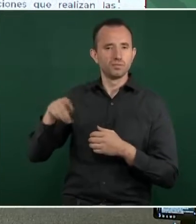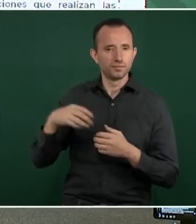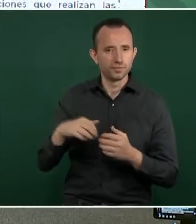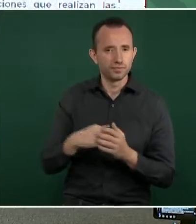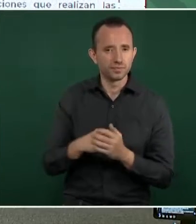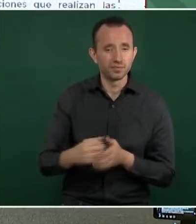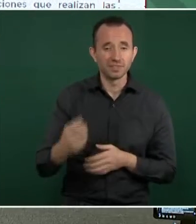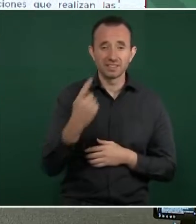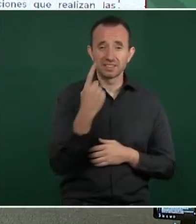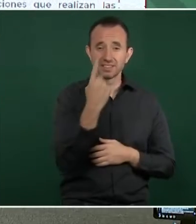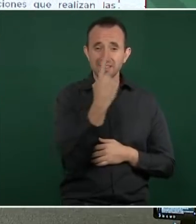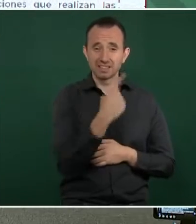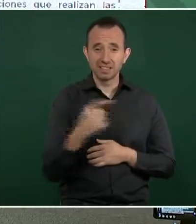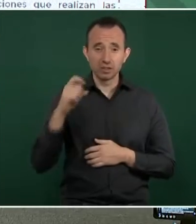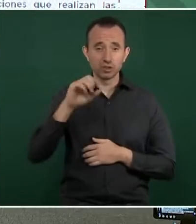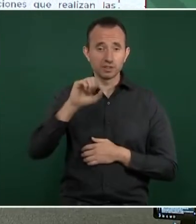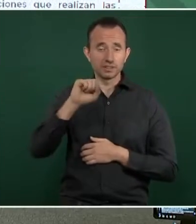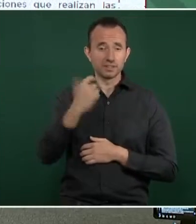167